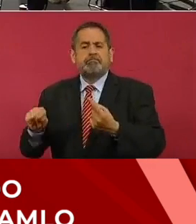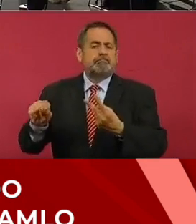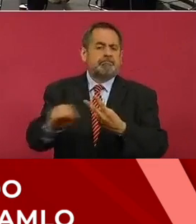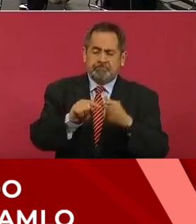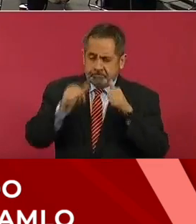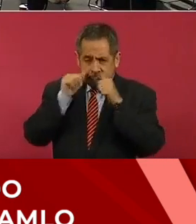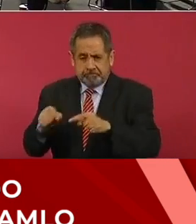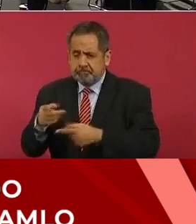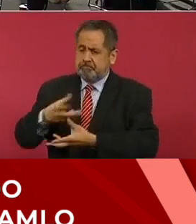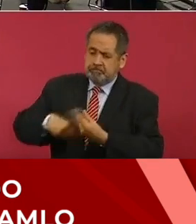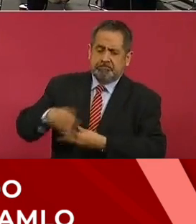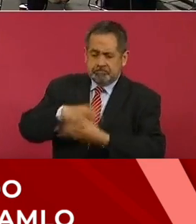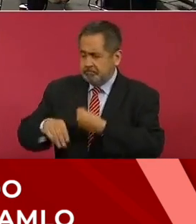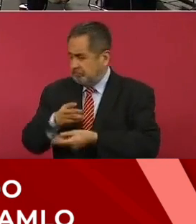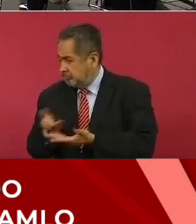Apostar a eso.